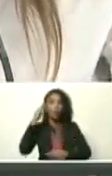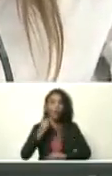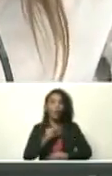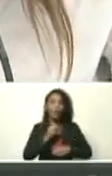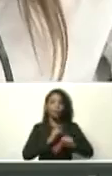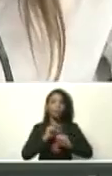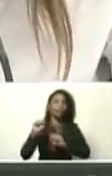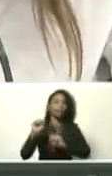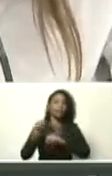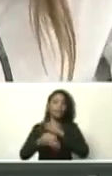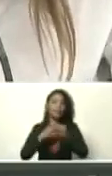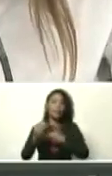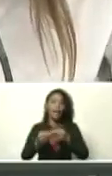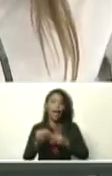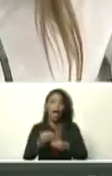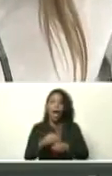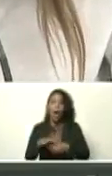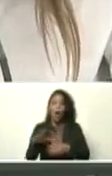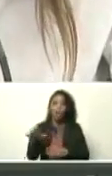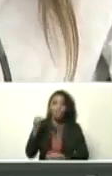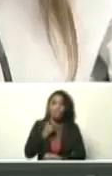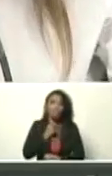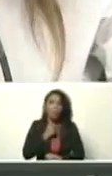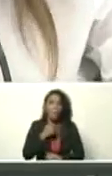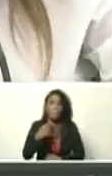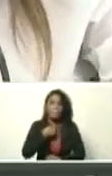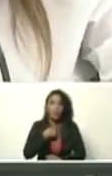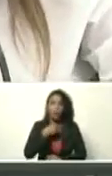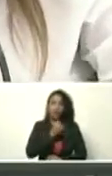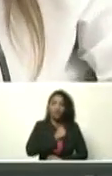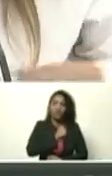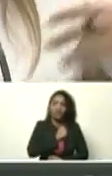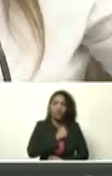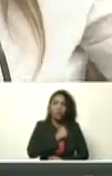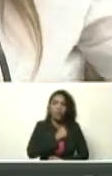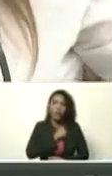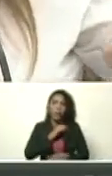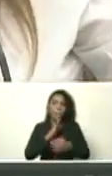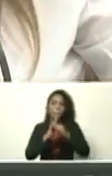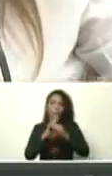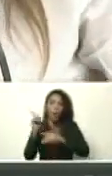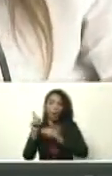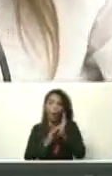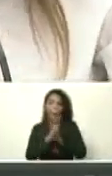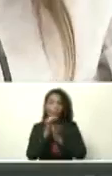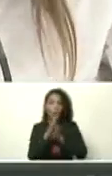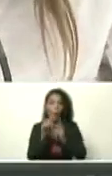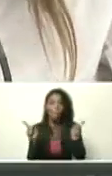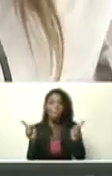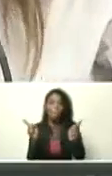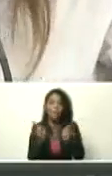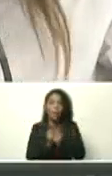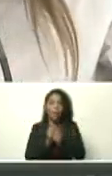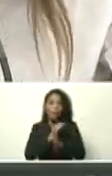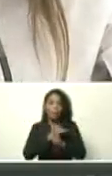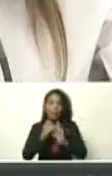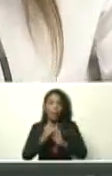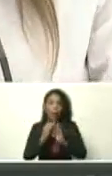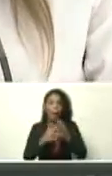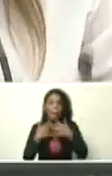evitar que se creen monopolios y oligopolios que impidan que estos emprendimientos, pequeñas y medianas empresas, puedan